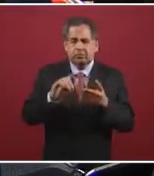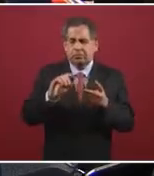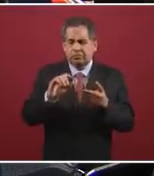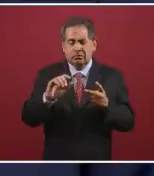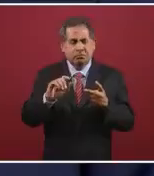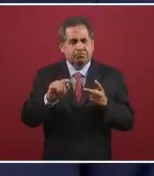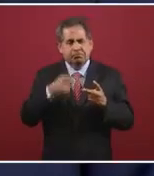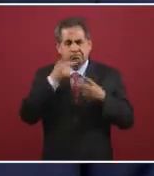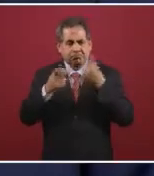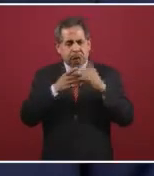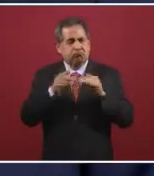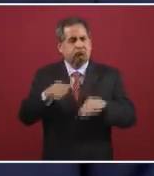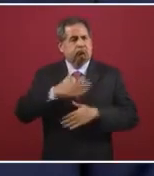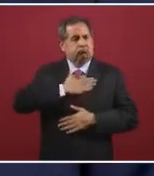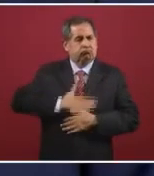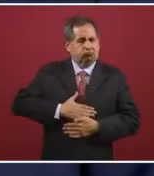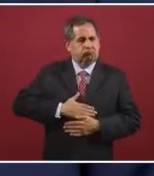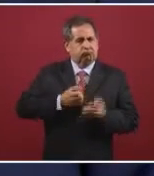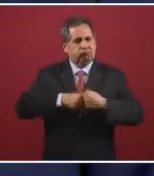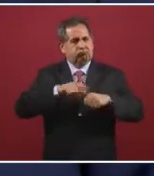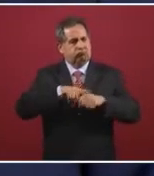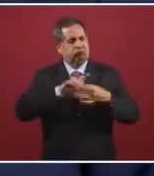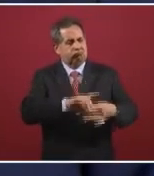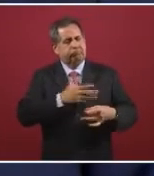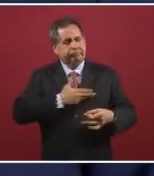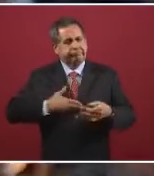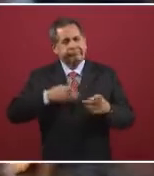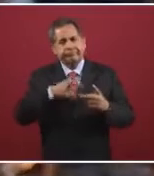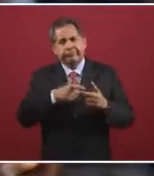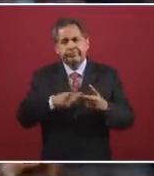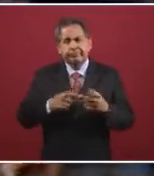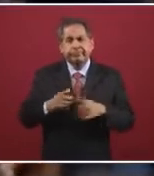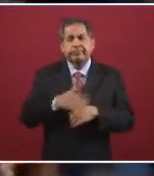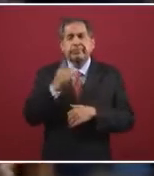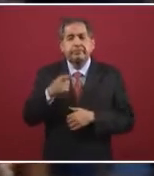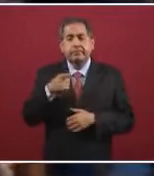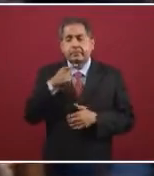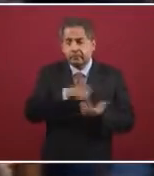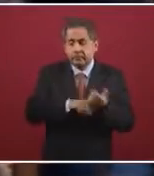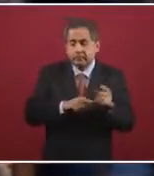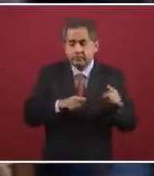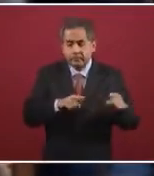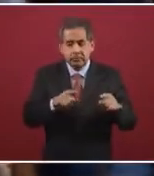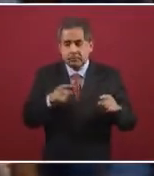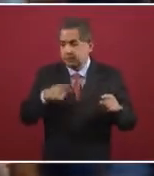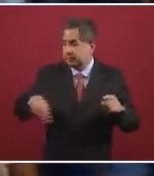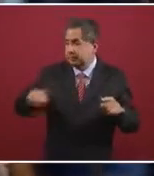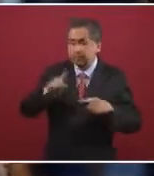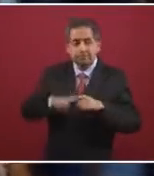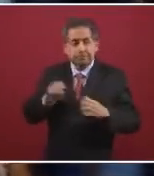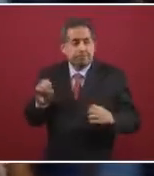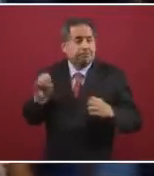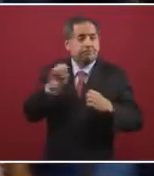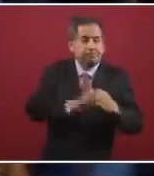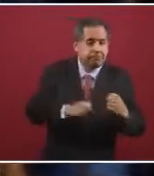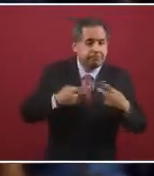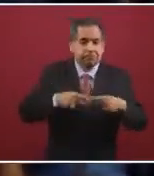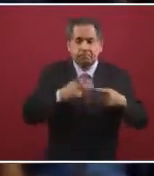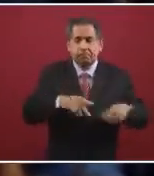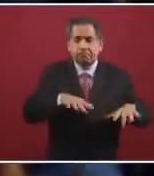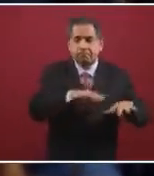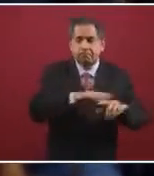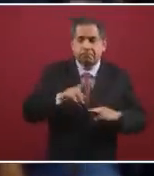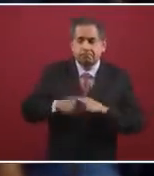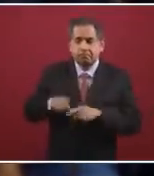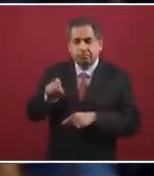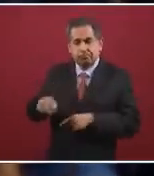la justicia social, presidente, porque los que engañaron a este pueblo